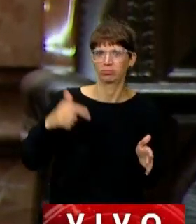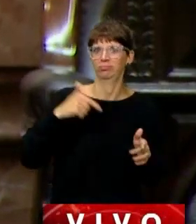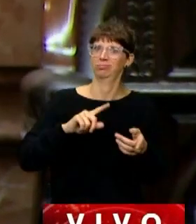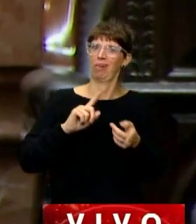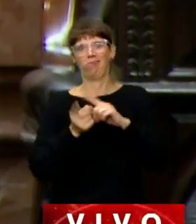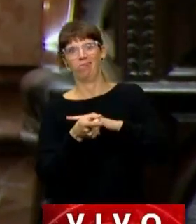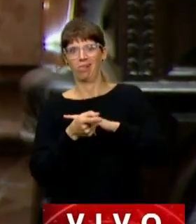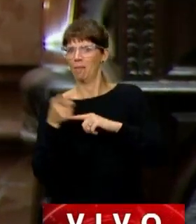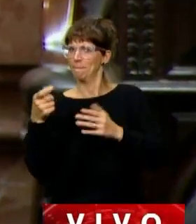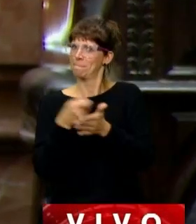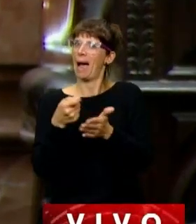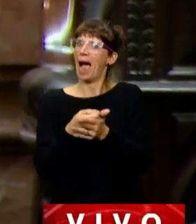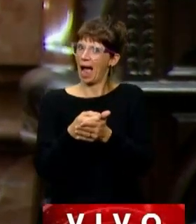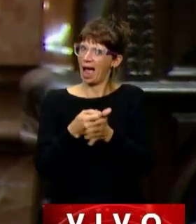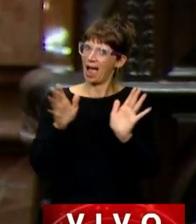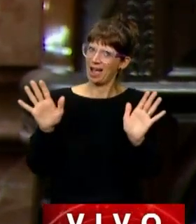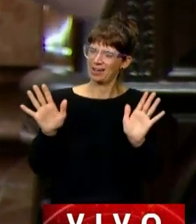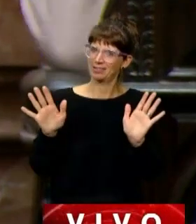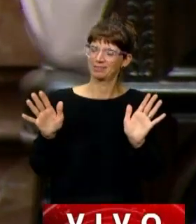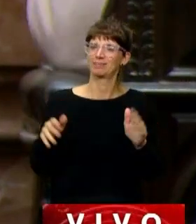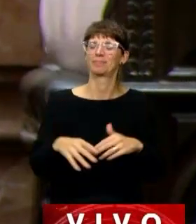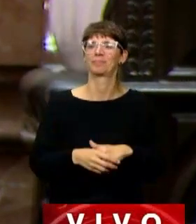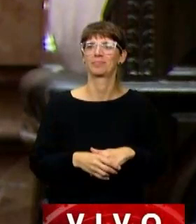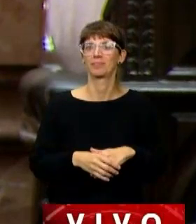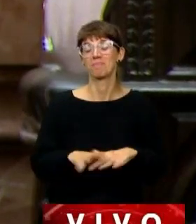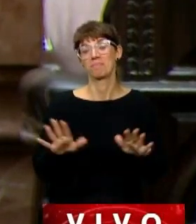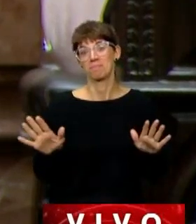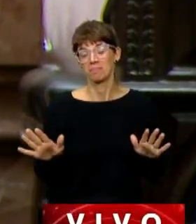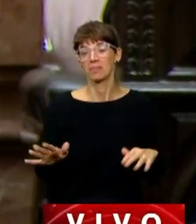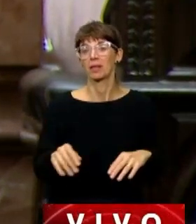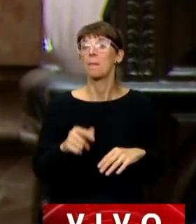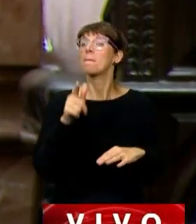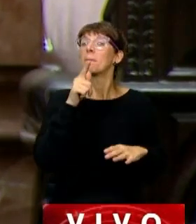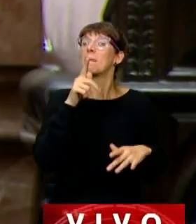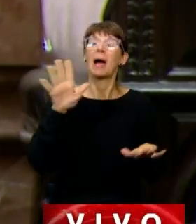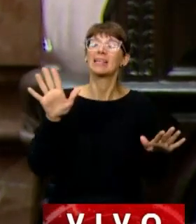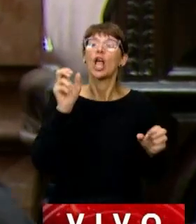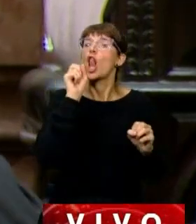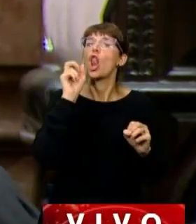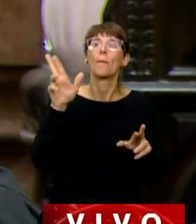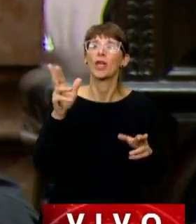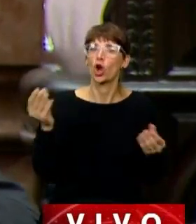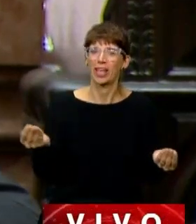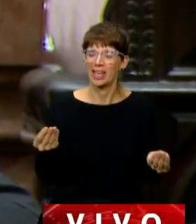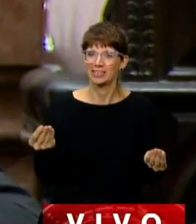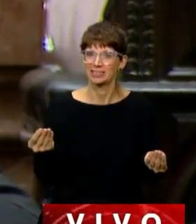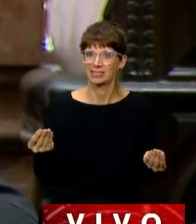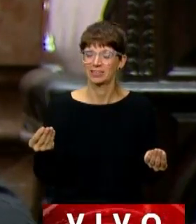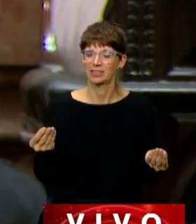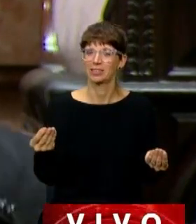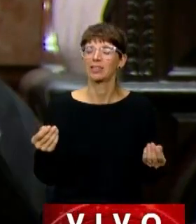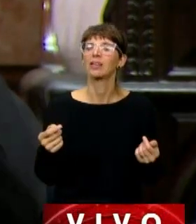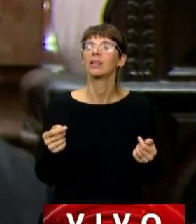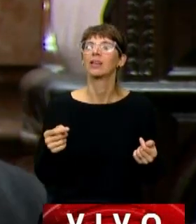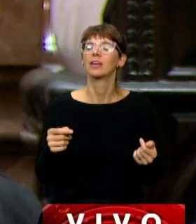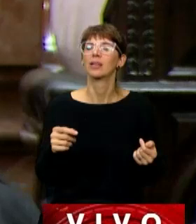una tributación mayor. Creo que, presidente, que lo más dramático de lo que hoy viene en análisis